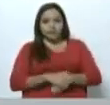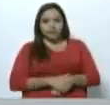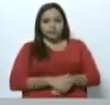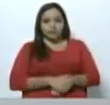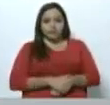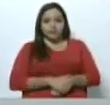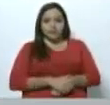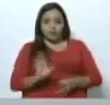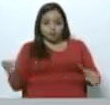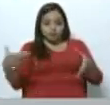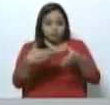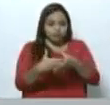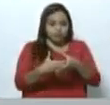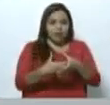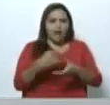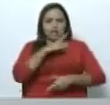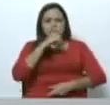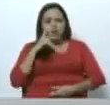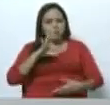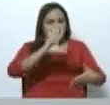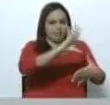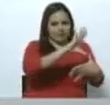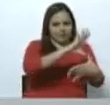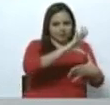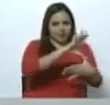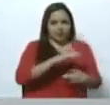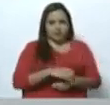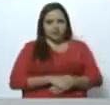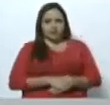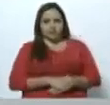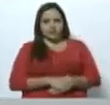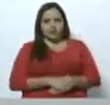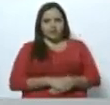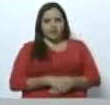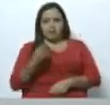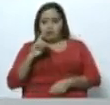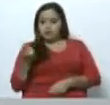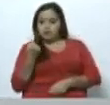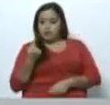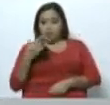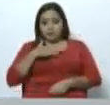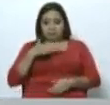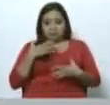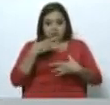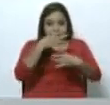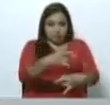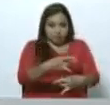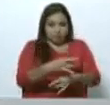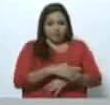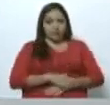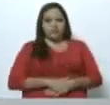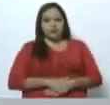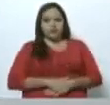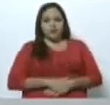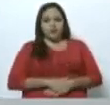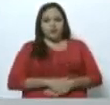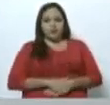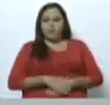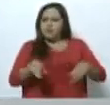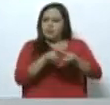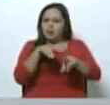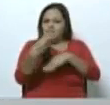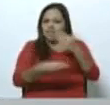a esta cumbre, y la voy a llamar de las Américas, sino solo los que a mí me interesan, imagínense ustedes. Así lo hicieron en la